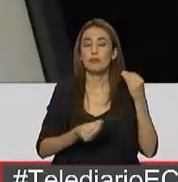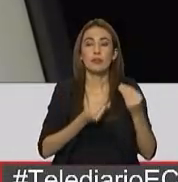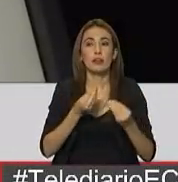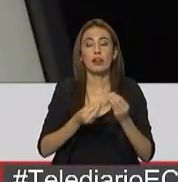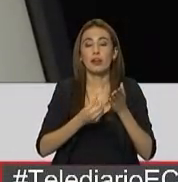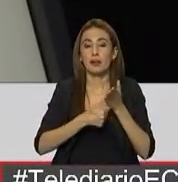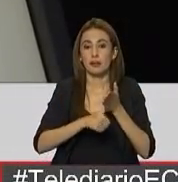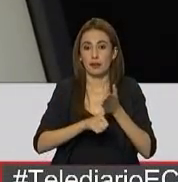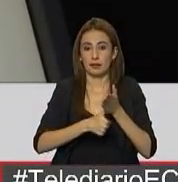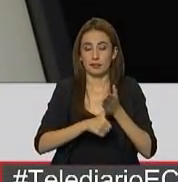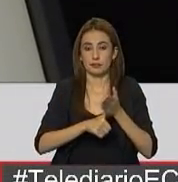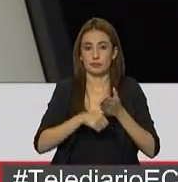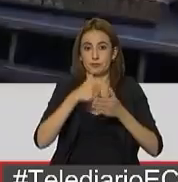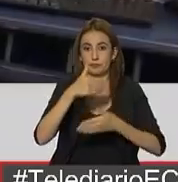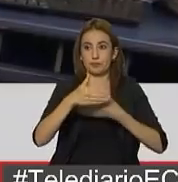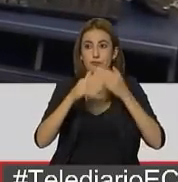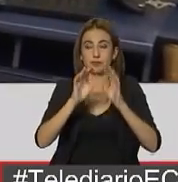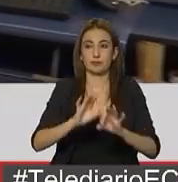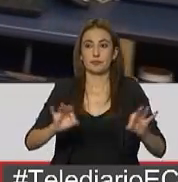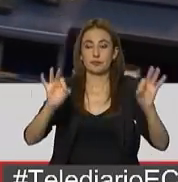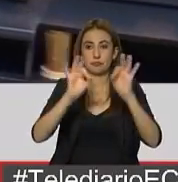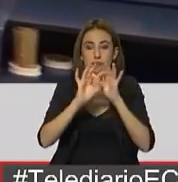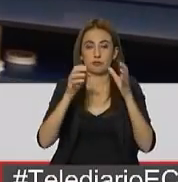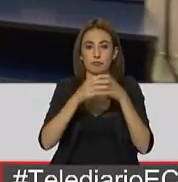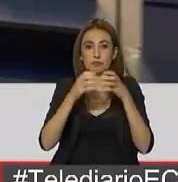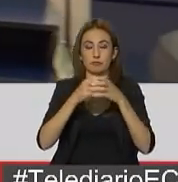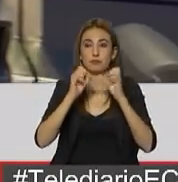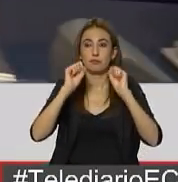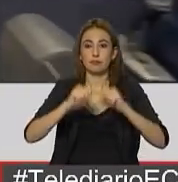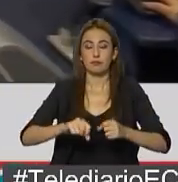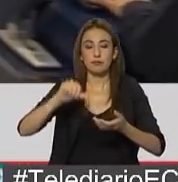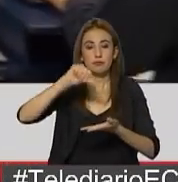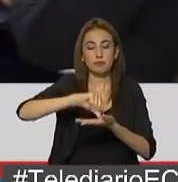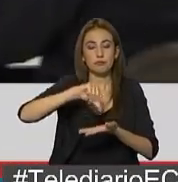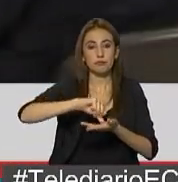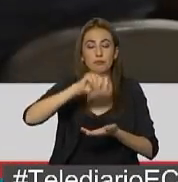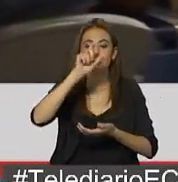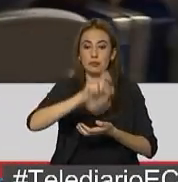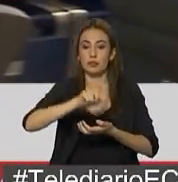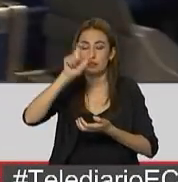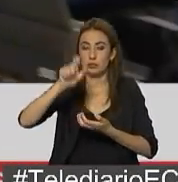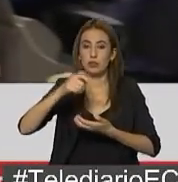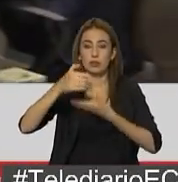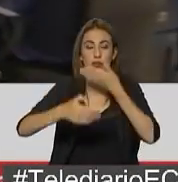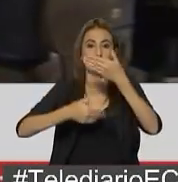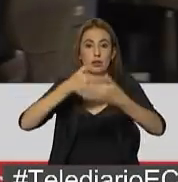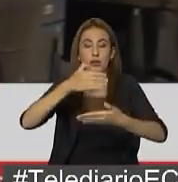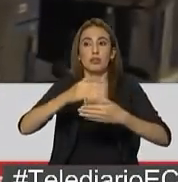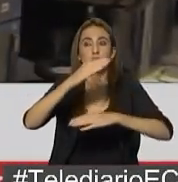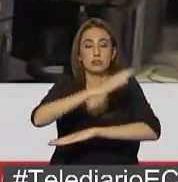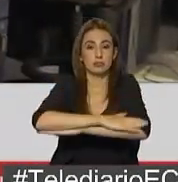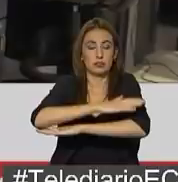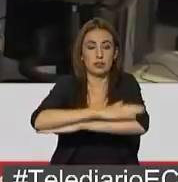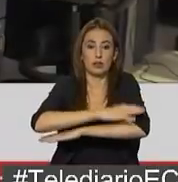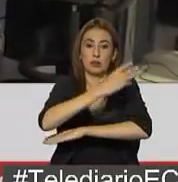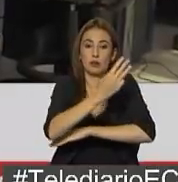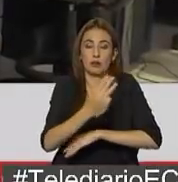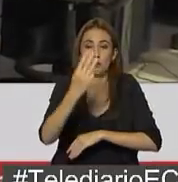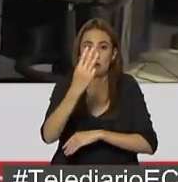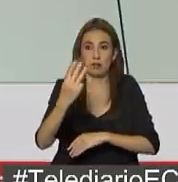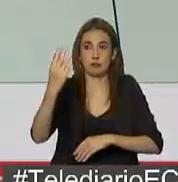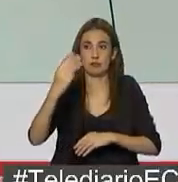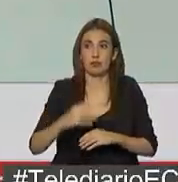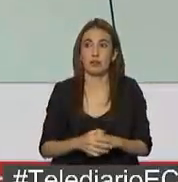en el Distrito Metropolitano de Quito, desde este martes los ciudadanos podrán matricular sus autos a través de la página web de la Agencia Metropolitana de